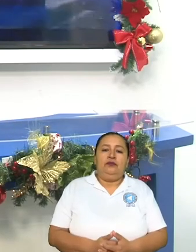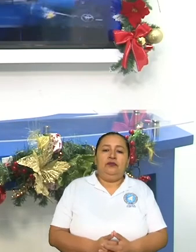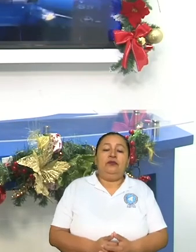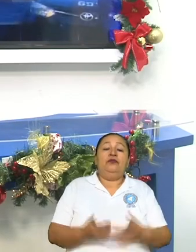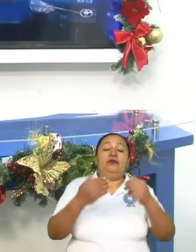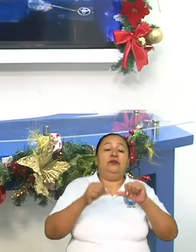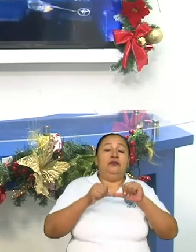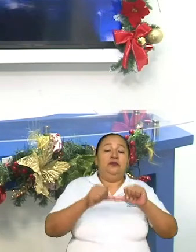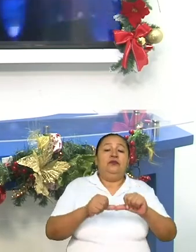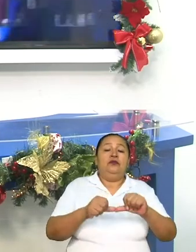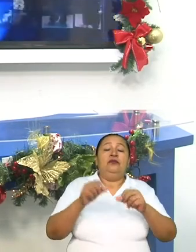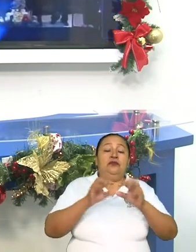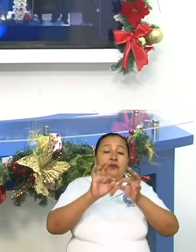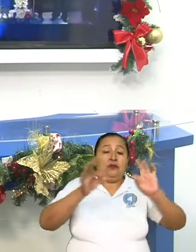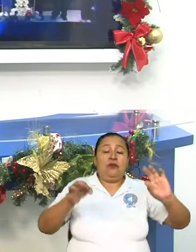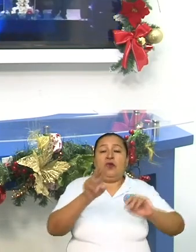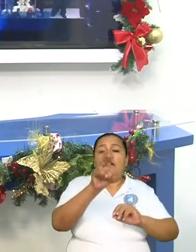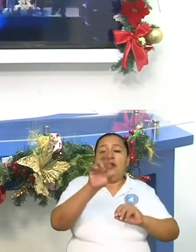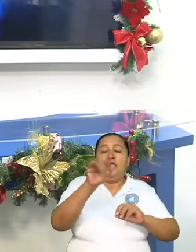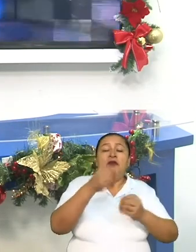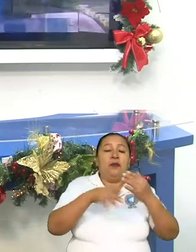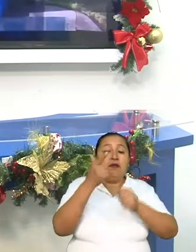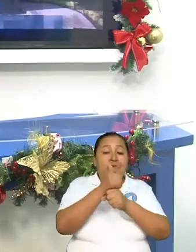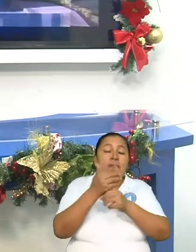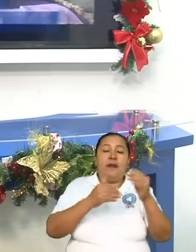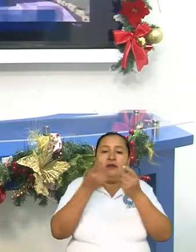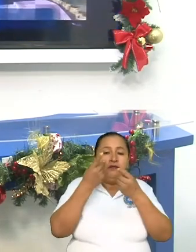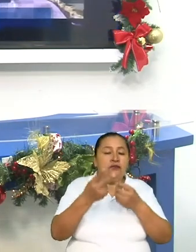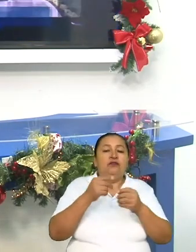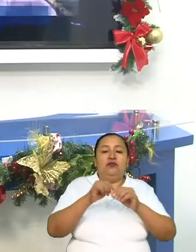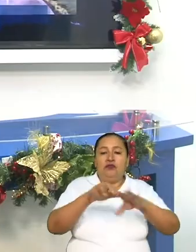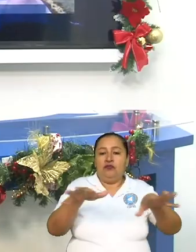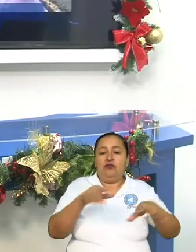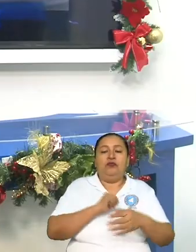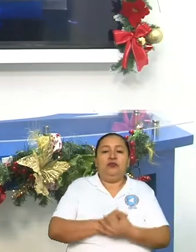A continuación nuestro segmento Lo Viral con los videos más vistos en las redes sociales.